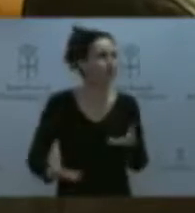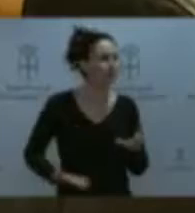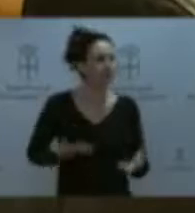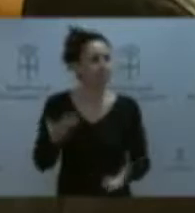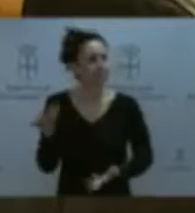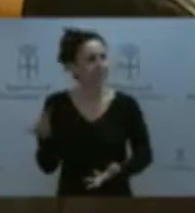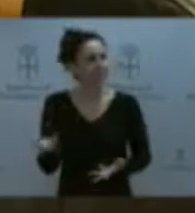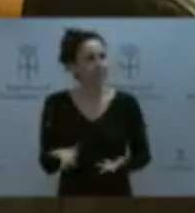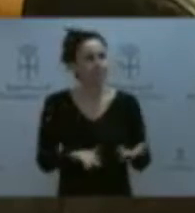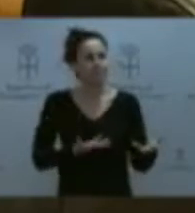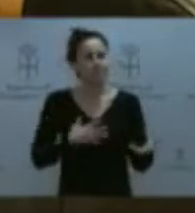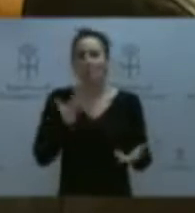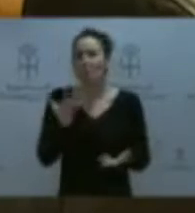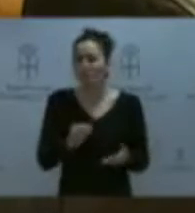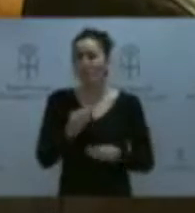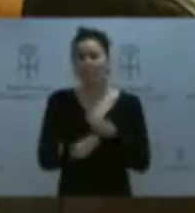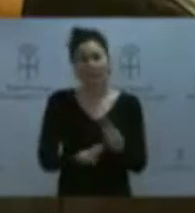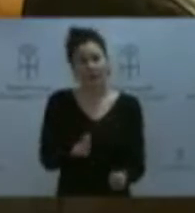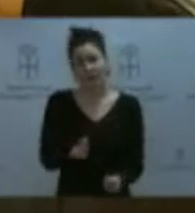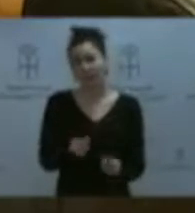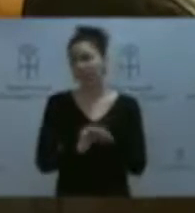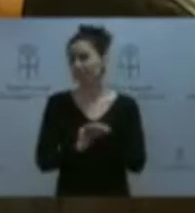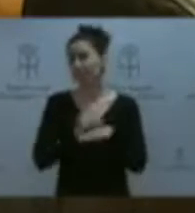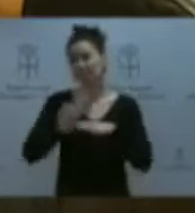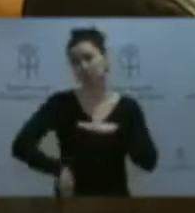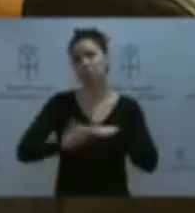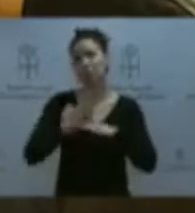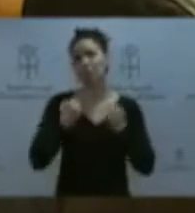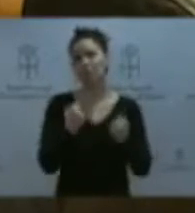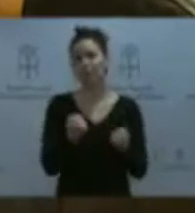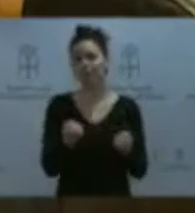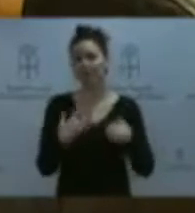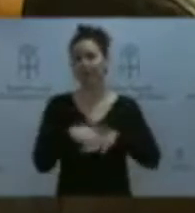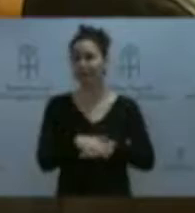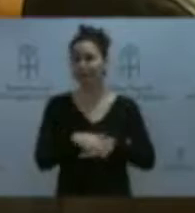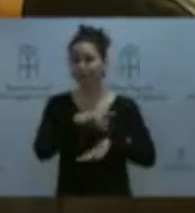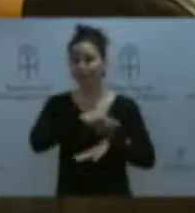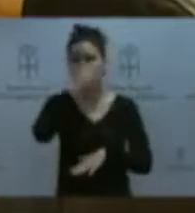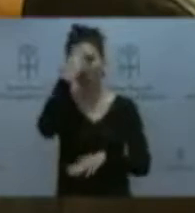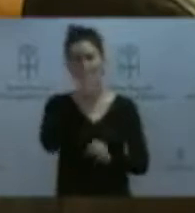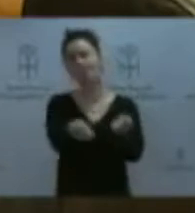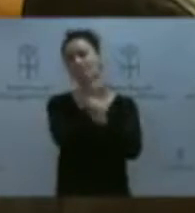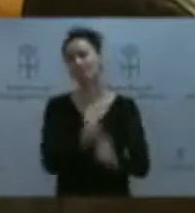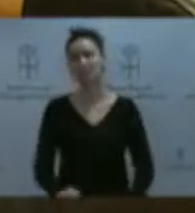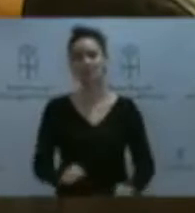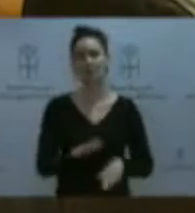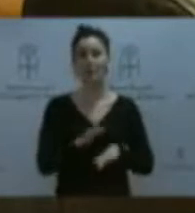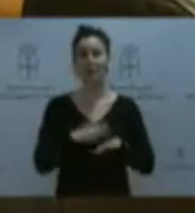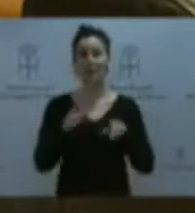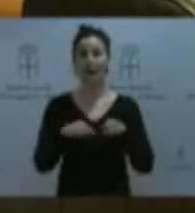operativa, ni tampoco la red de atención primaria como para llevar a cabo determinadas campañas, y creemos